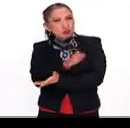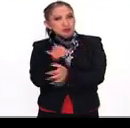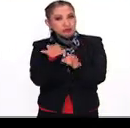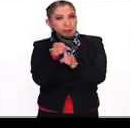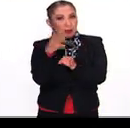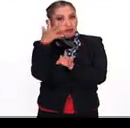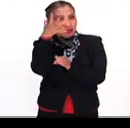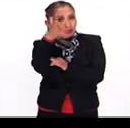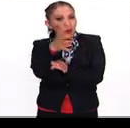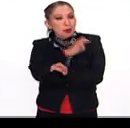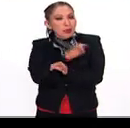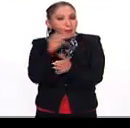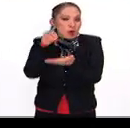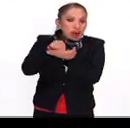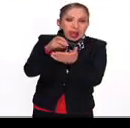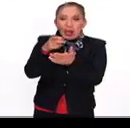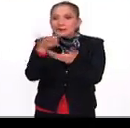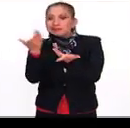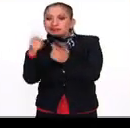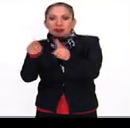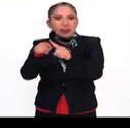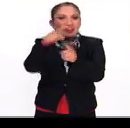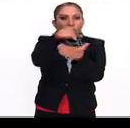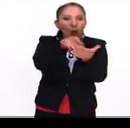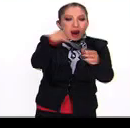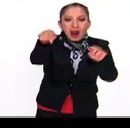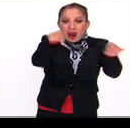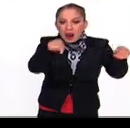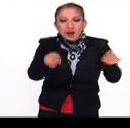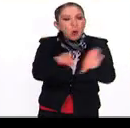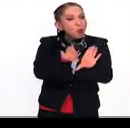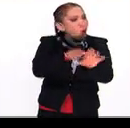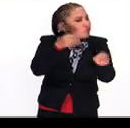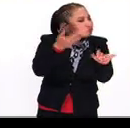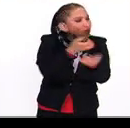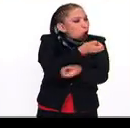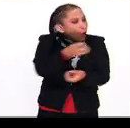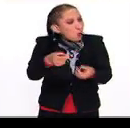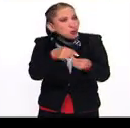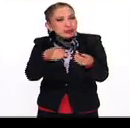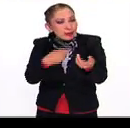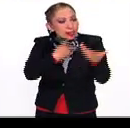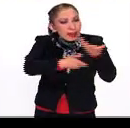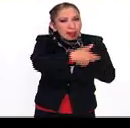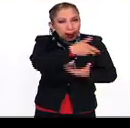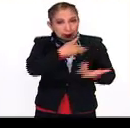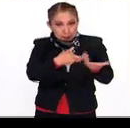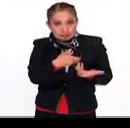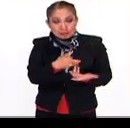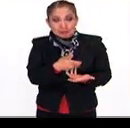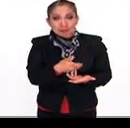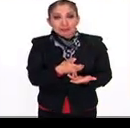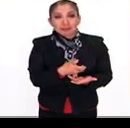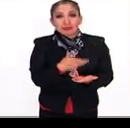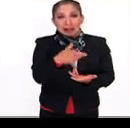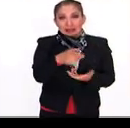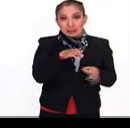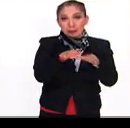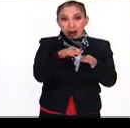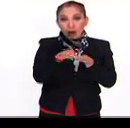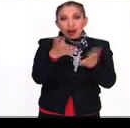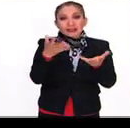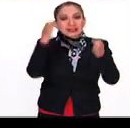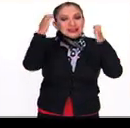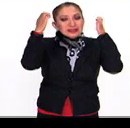una posibilidad en el espacio y en la imaginación y en el argumento. O sea, hay algo en donde el trabajo de